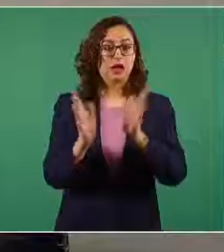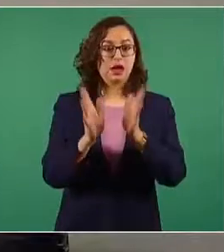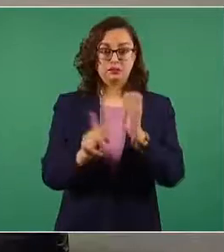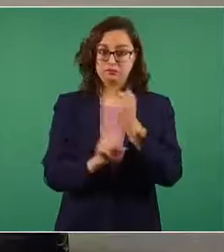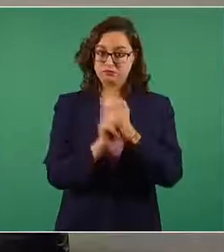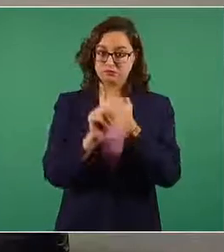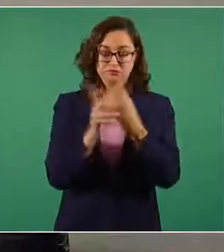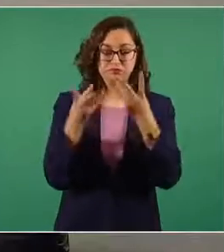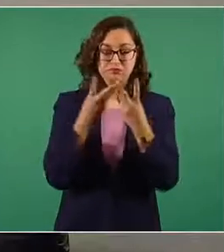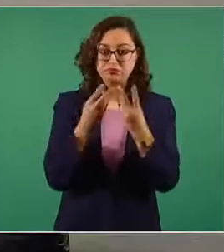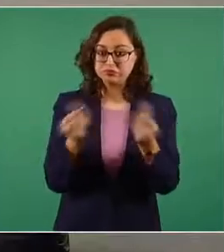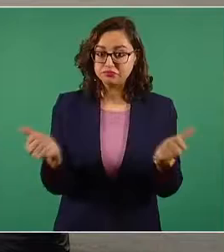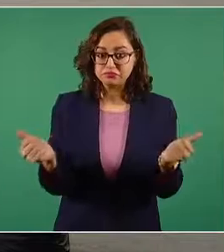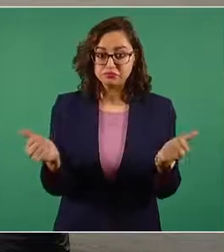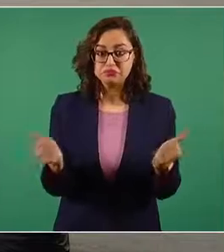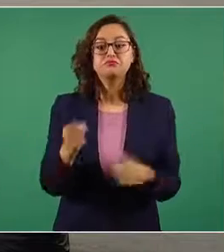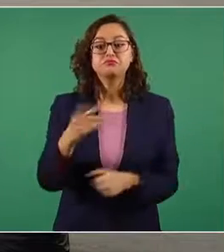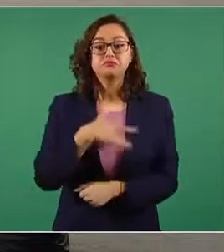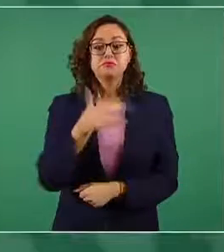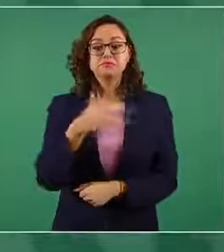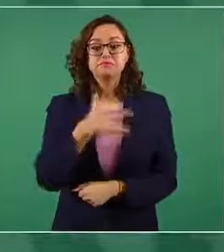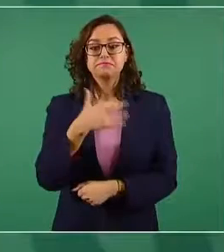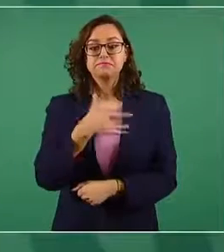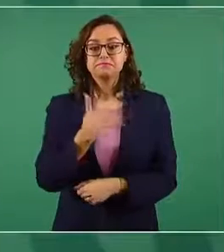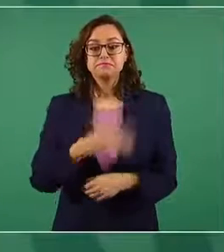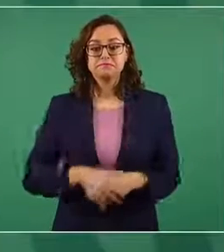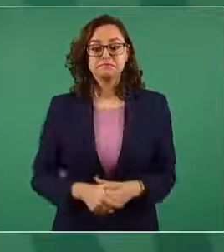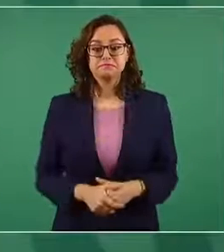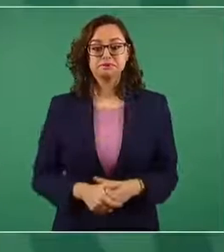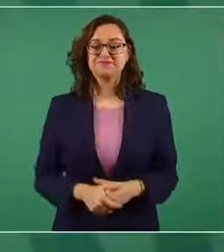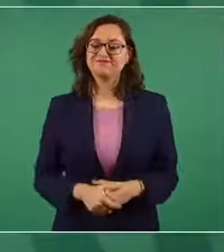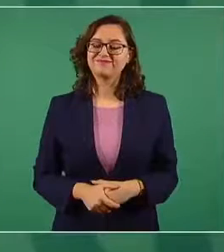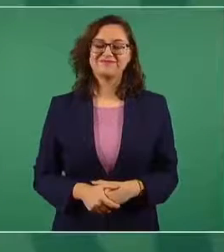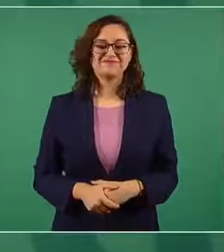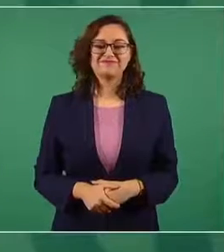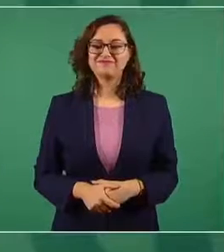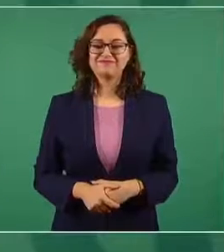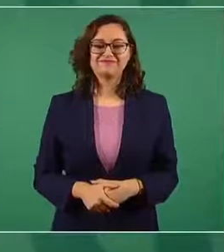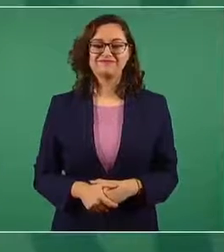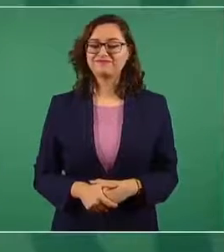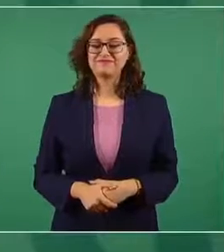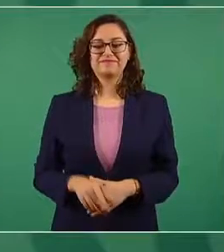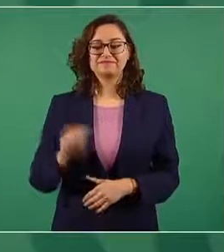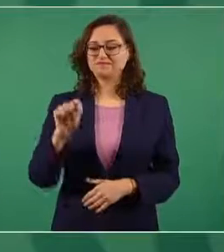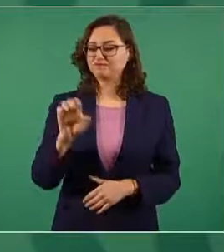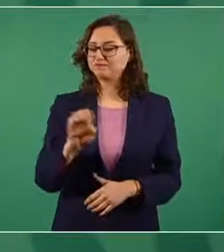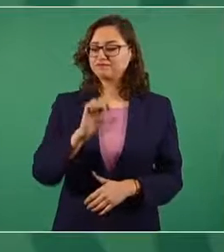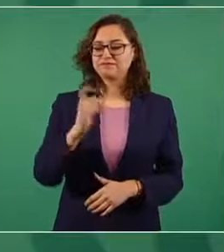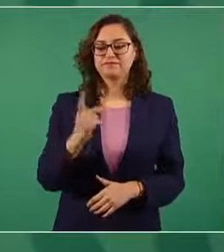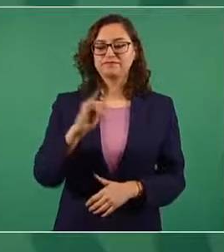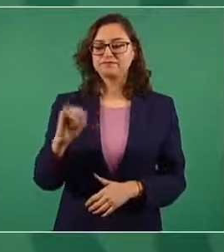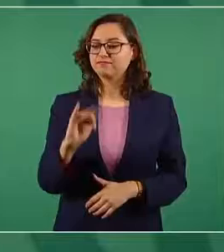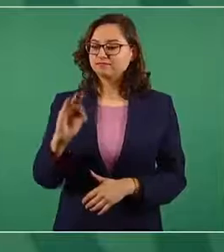Electoral? No, porque no está bien el tribunal.